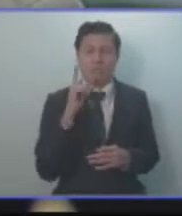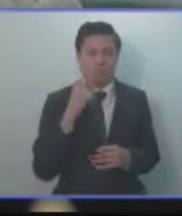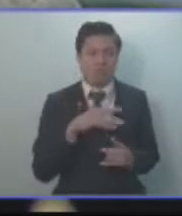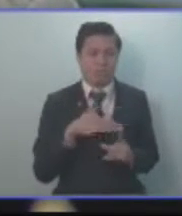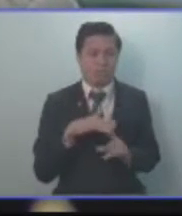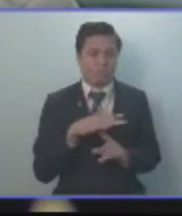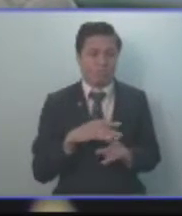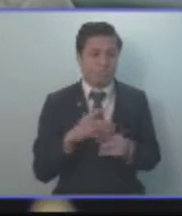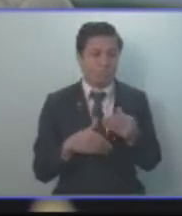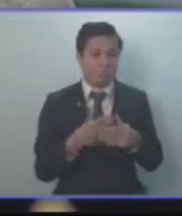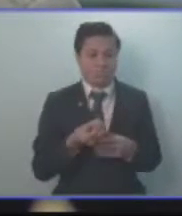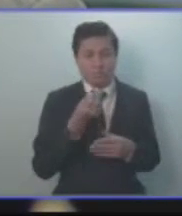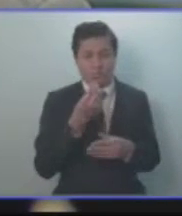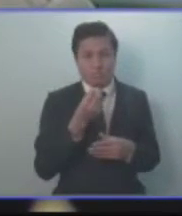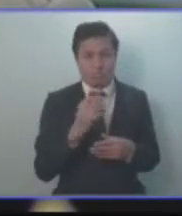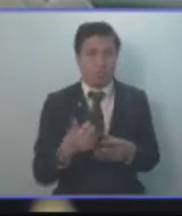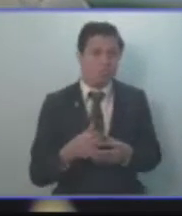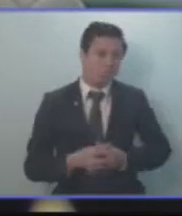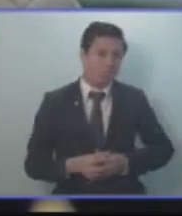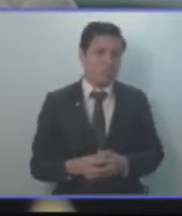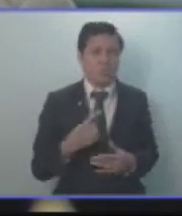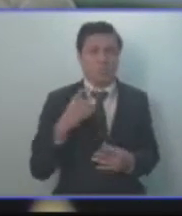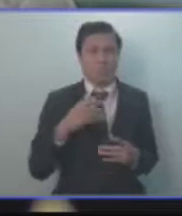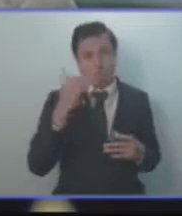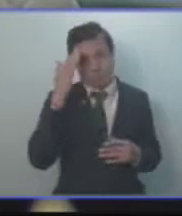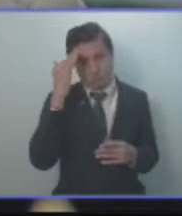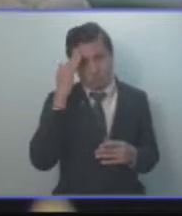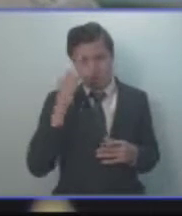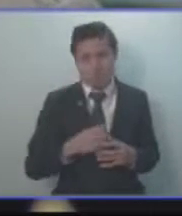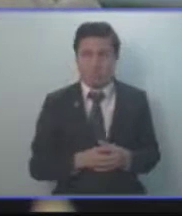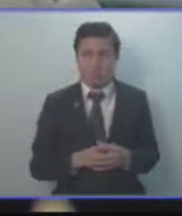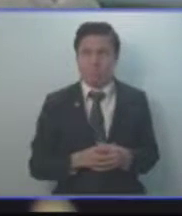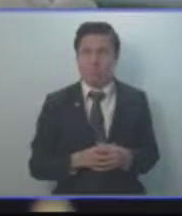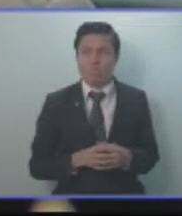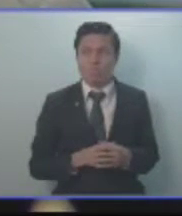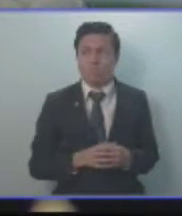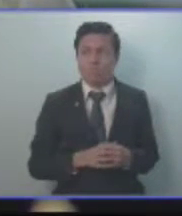la alimentación, la falta de conocimiento,